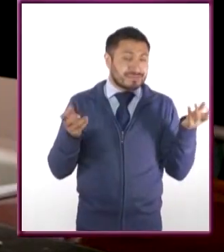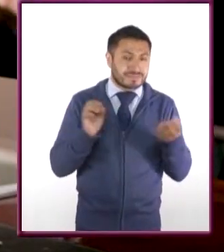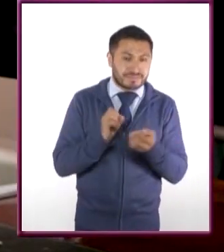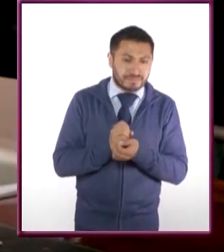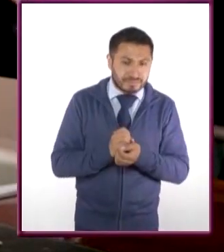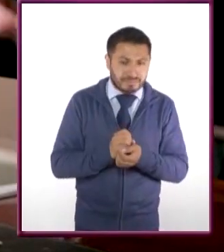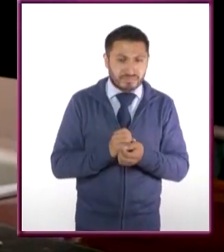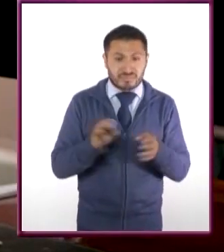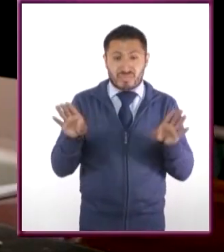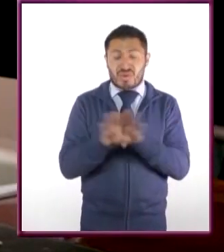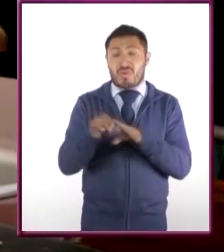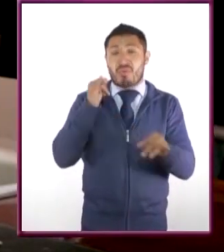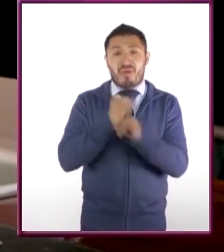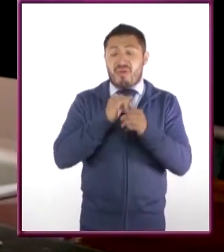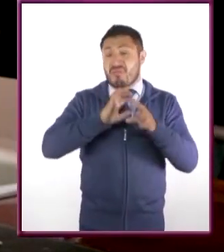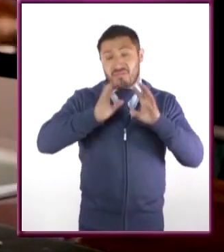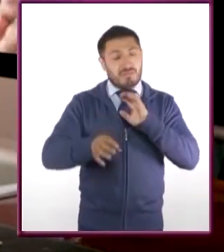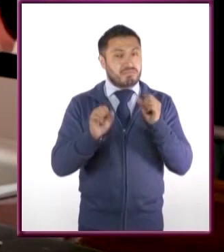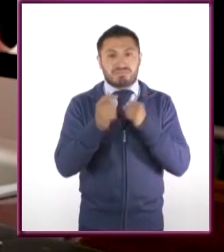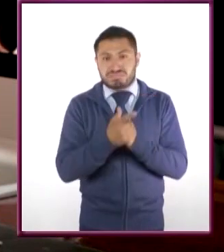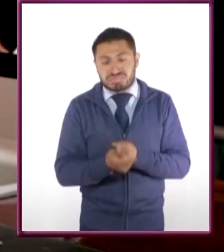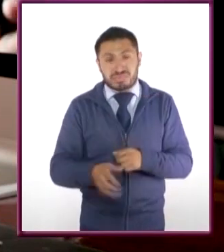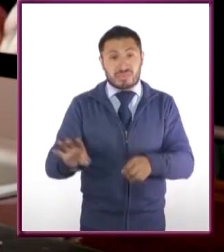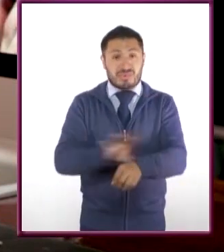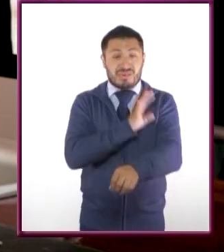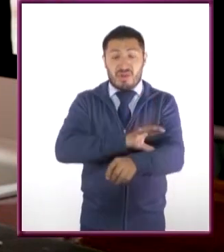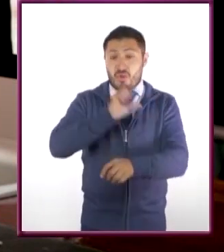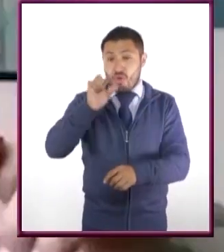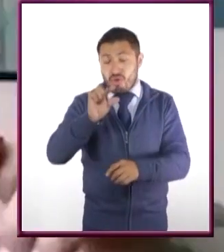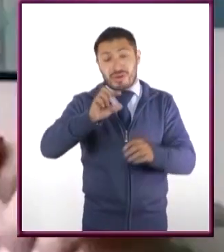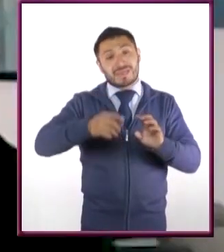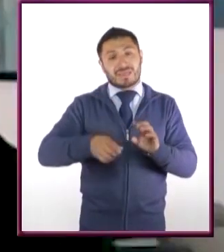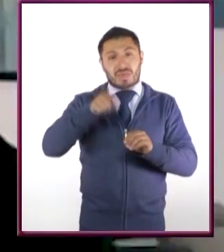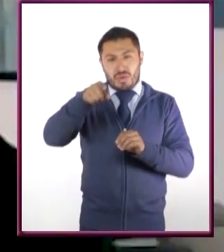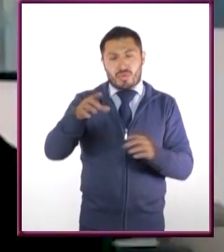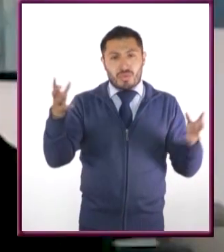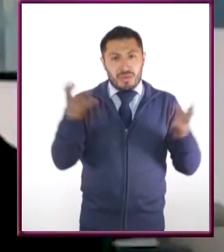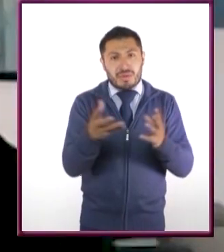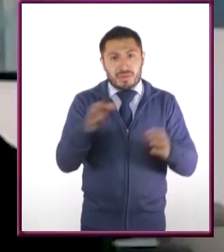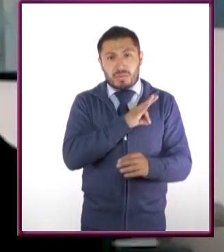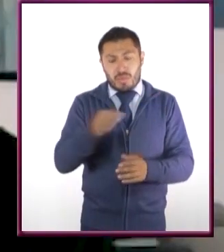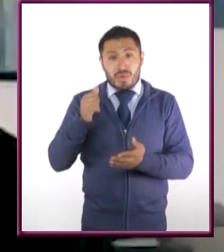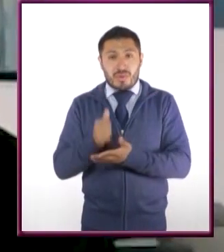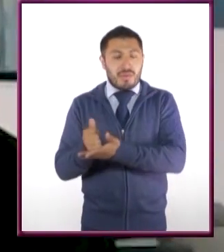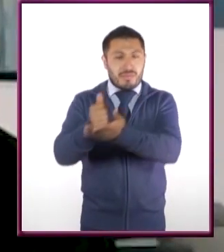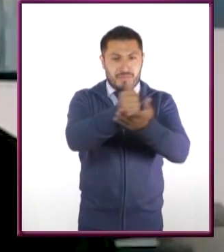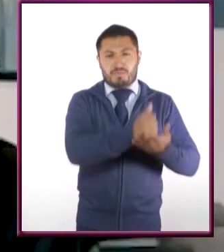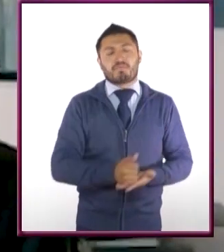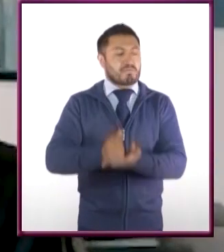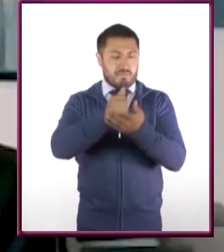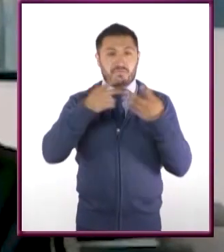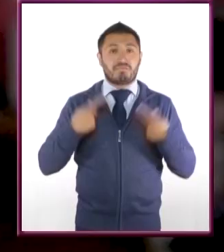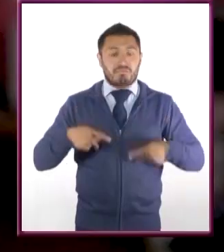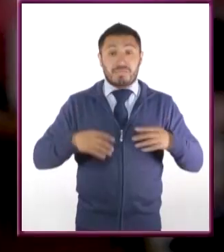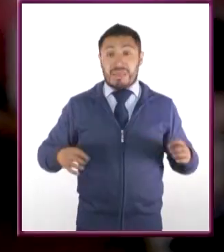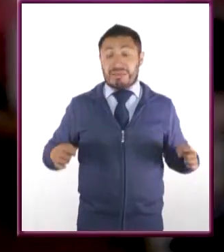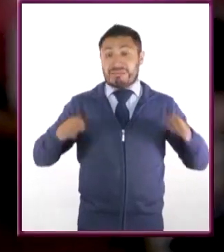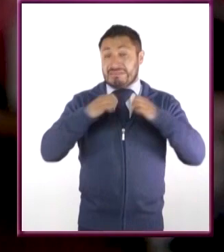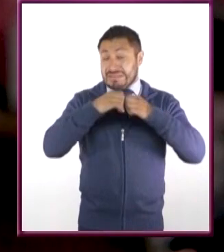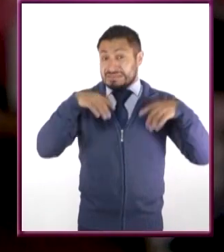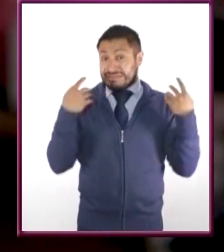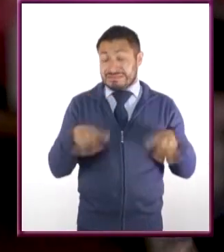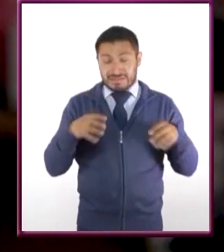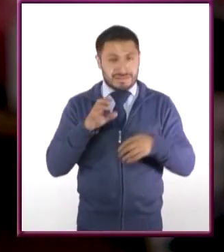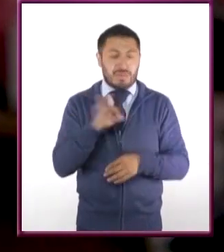tú eres radioaficionado, puedes montar tu batería, tu radio, tu transmisor y puedes ayudar a personas que estén en casos de emergencia. Y,